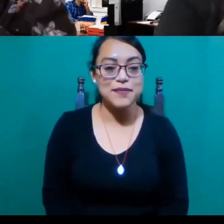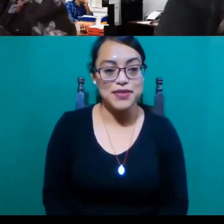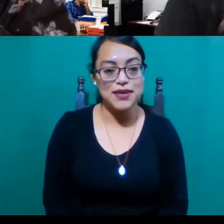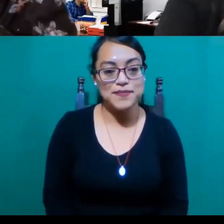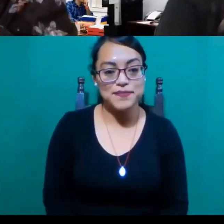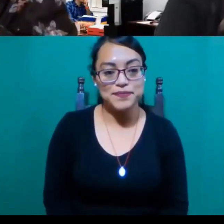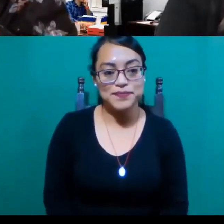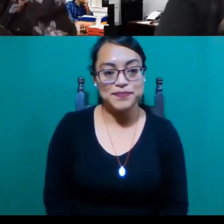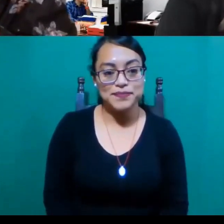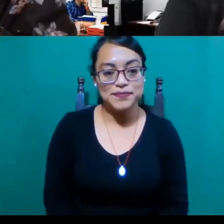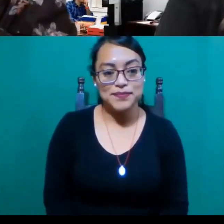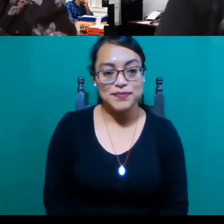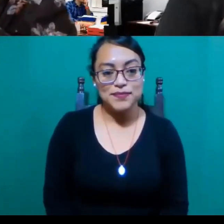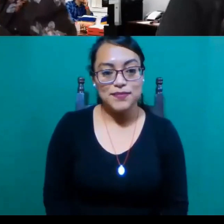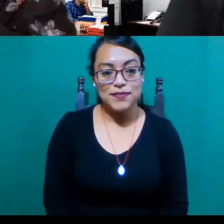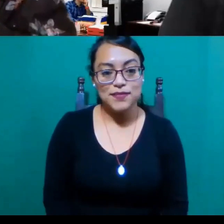de enseñanza media.